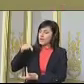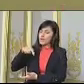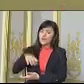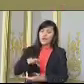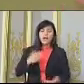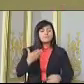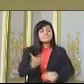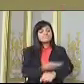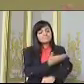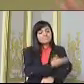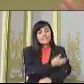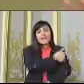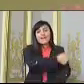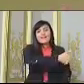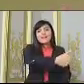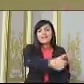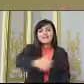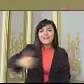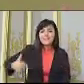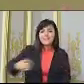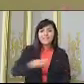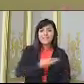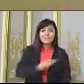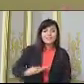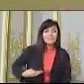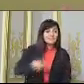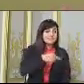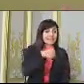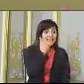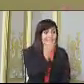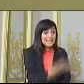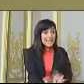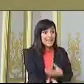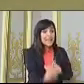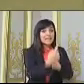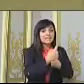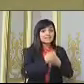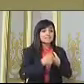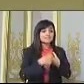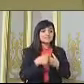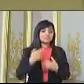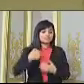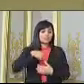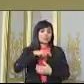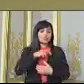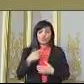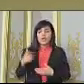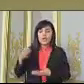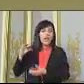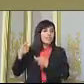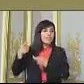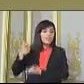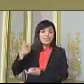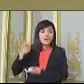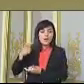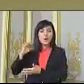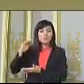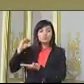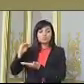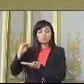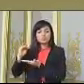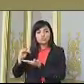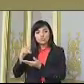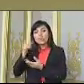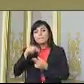los municipios. Aquel que en el supuesto quisiera acceder, nosotros estaríamos descontando de las participaciones para no generar